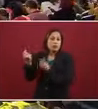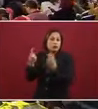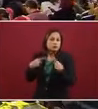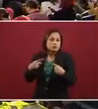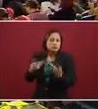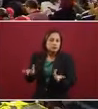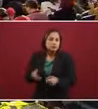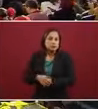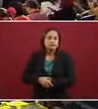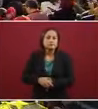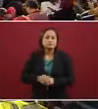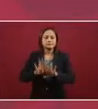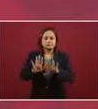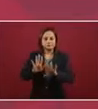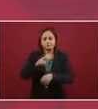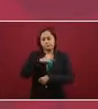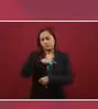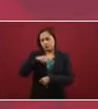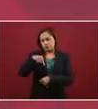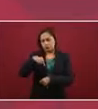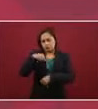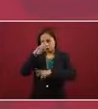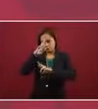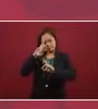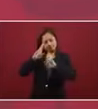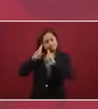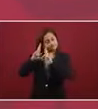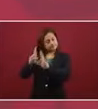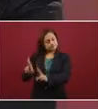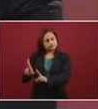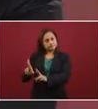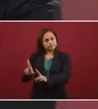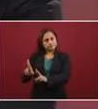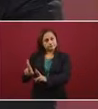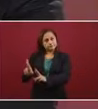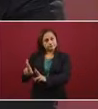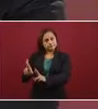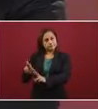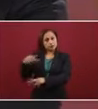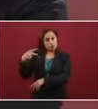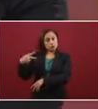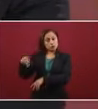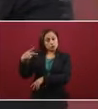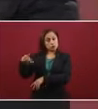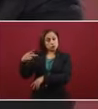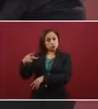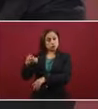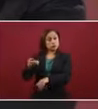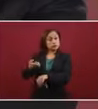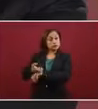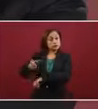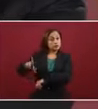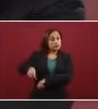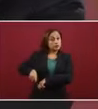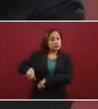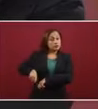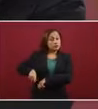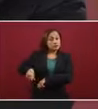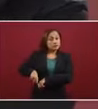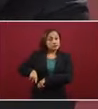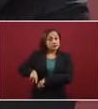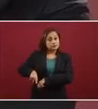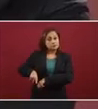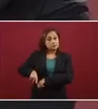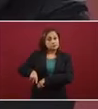tenemos que ser respetuosos de lo que haga los gobiernos estatales, las